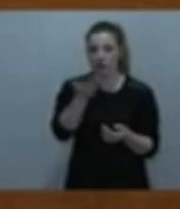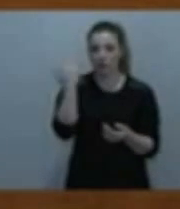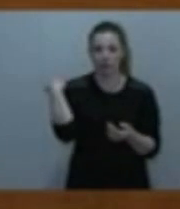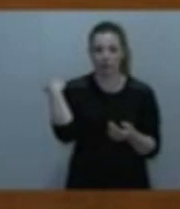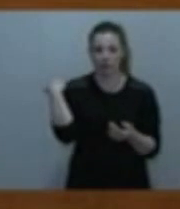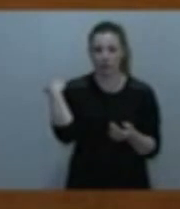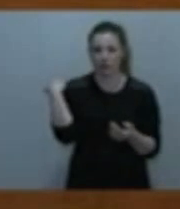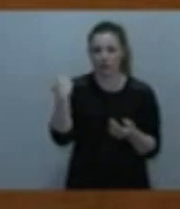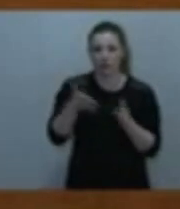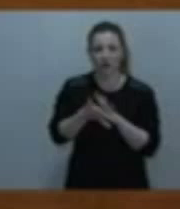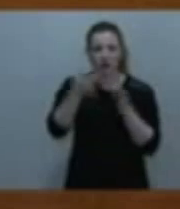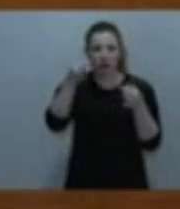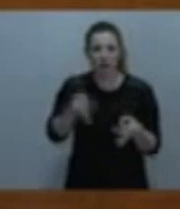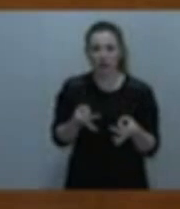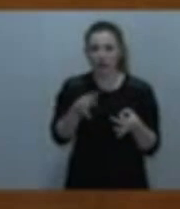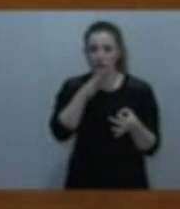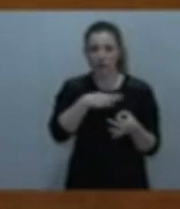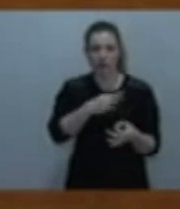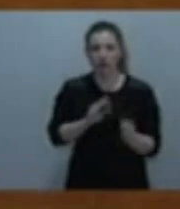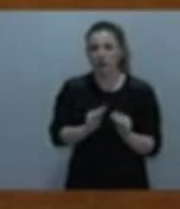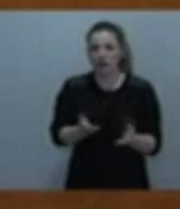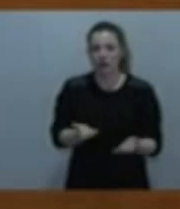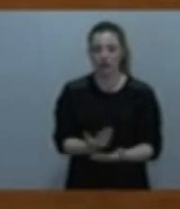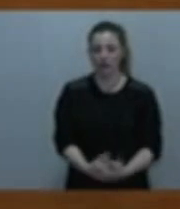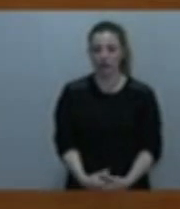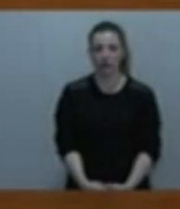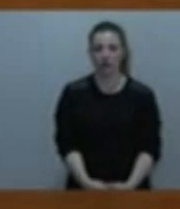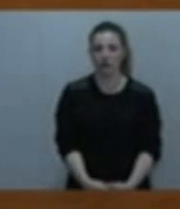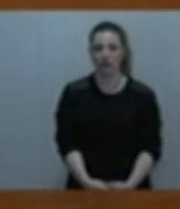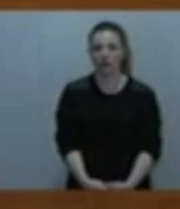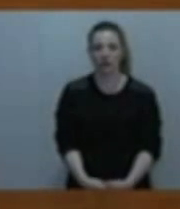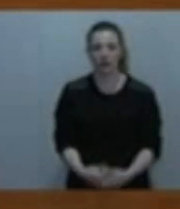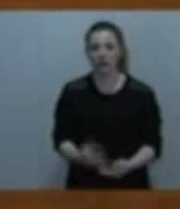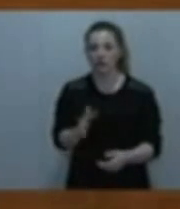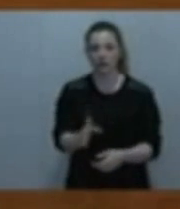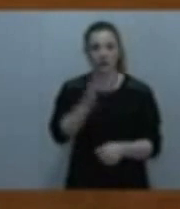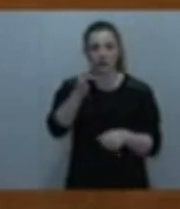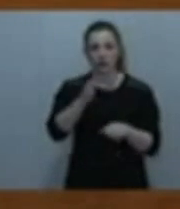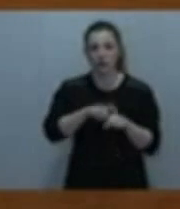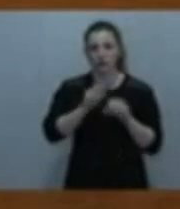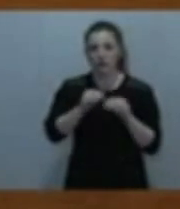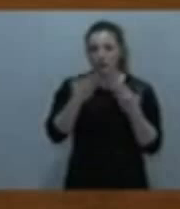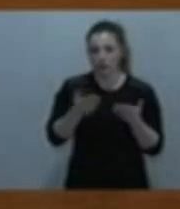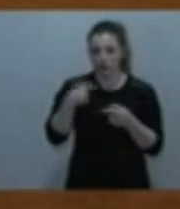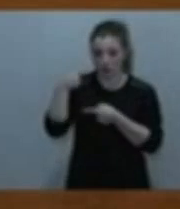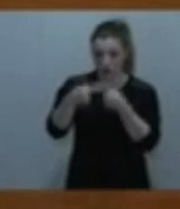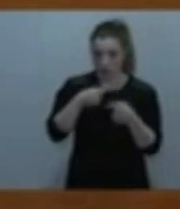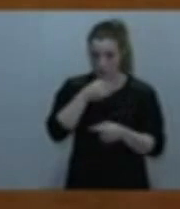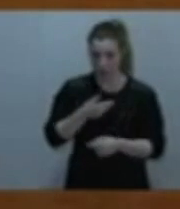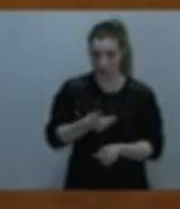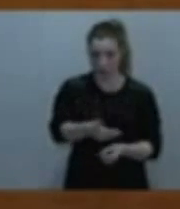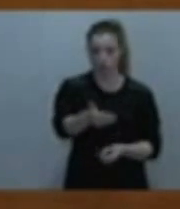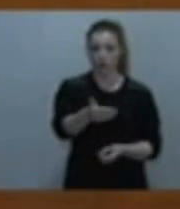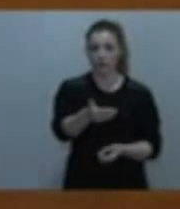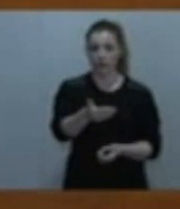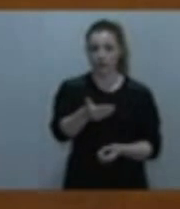meridianamente convincente a su posibilidad. Se caracteriza, además, porque sus consecuencias para el futuro